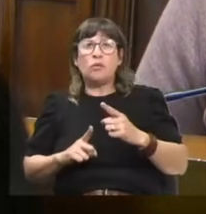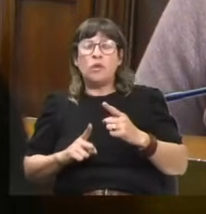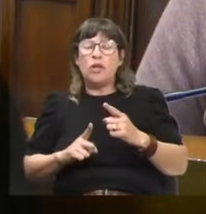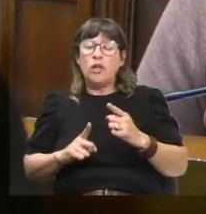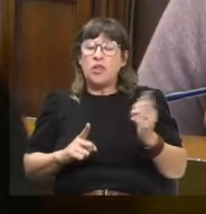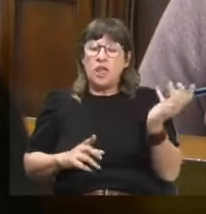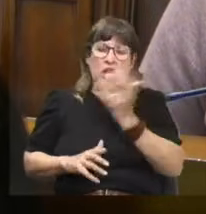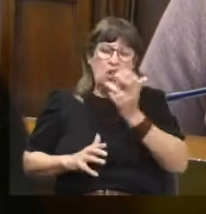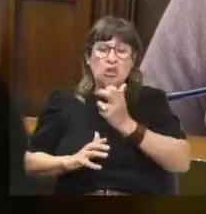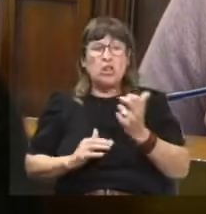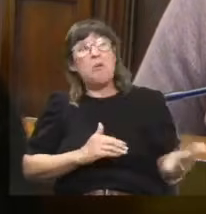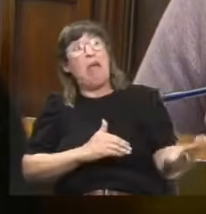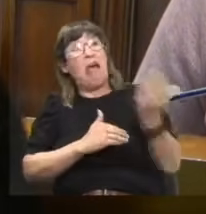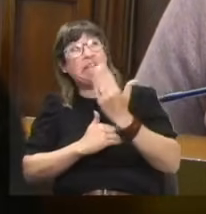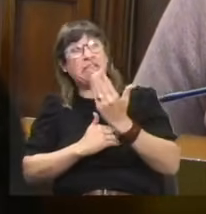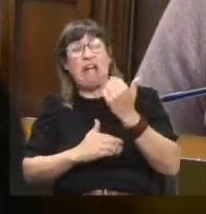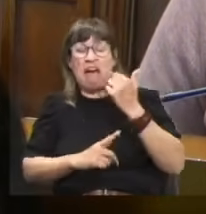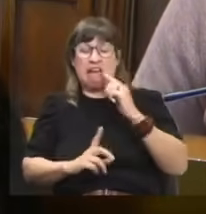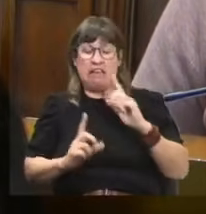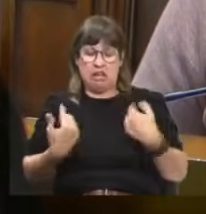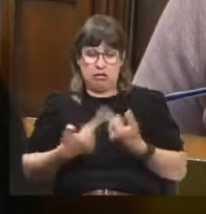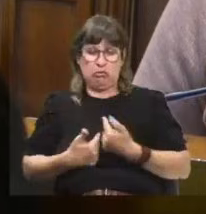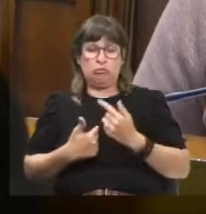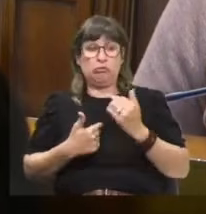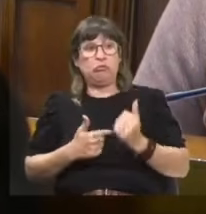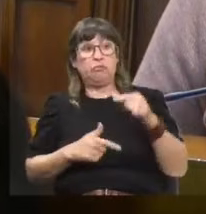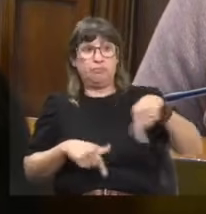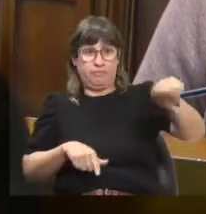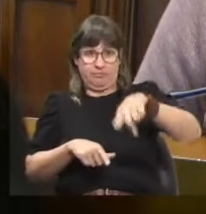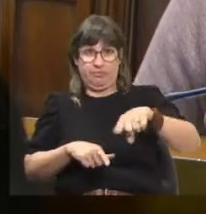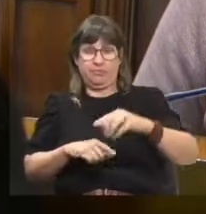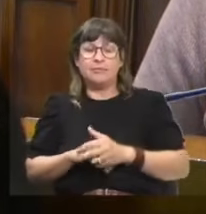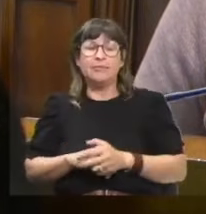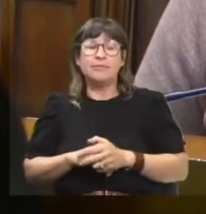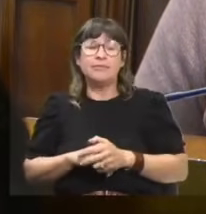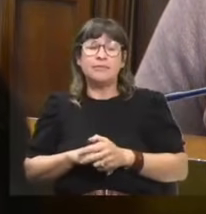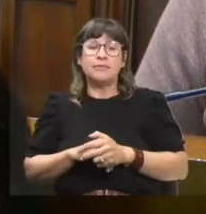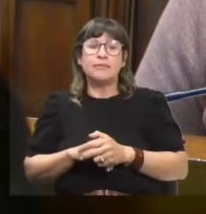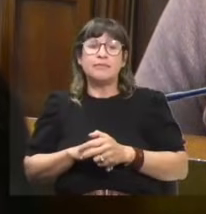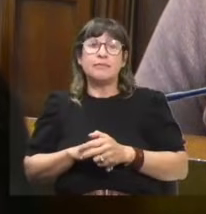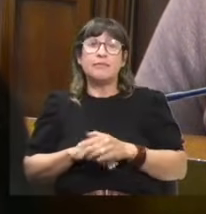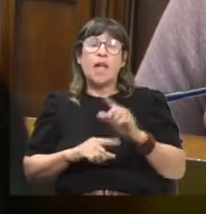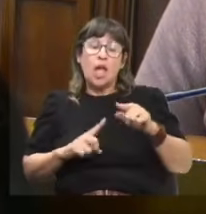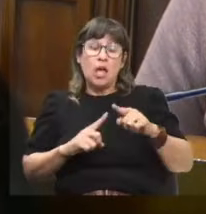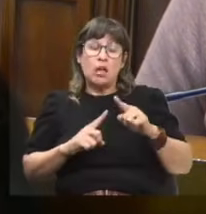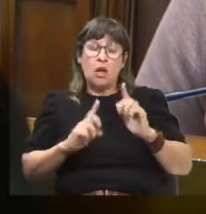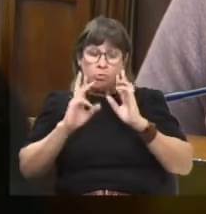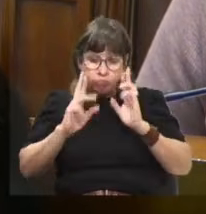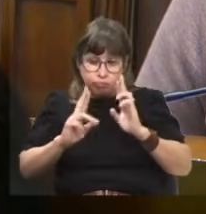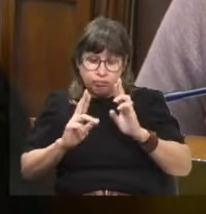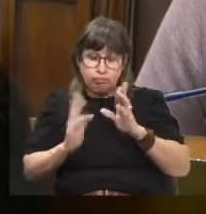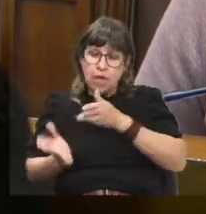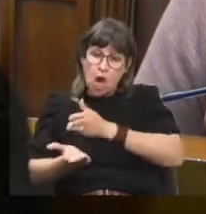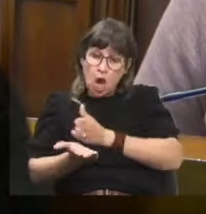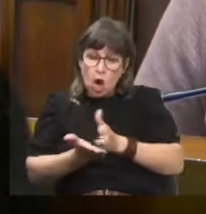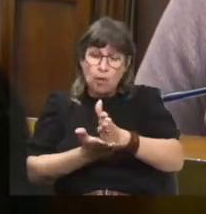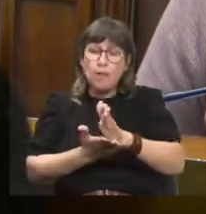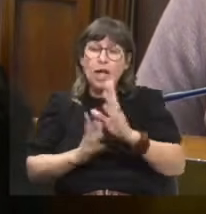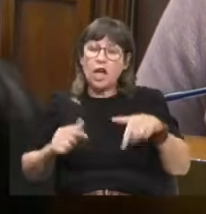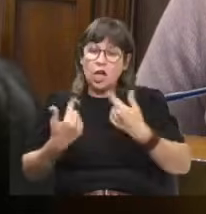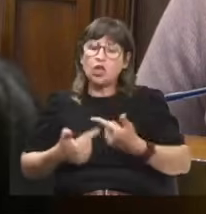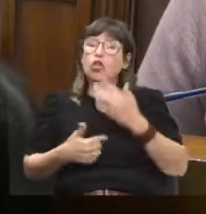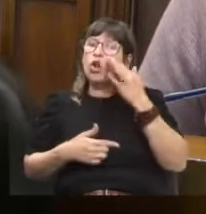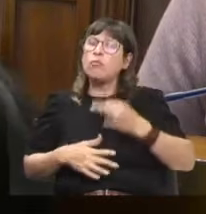desproporcionados ataques que hemos recibido, siguiendo los caminos que creímos que